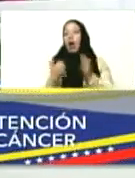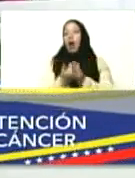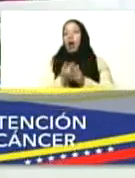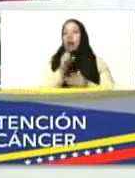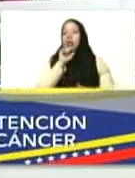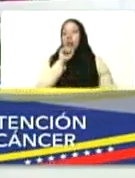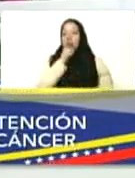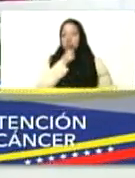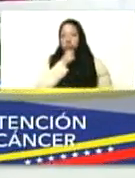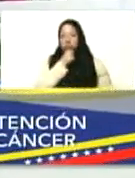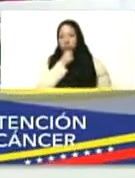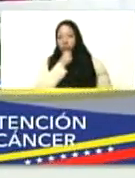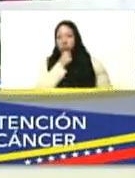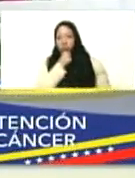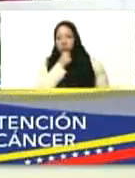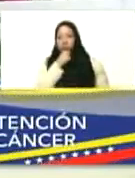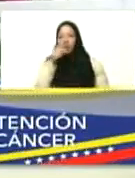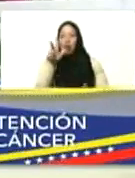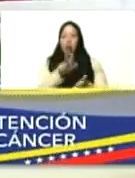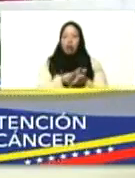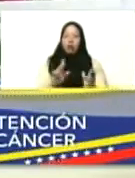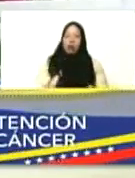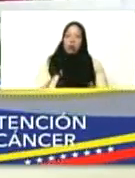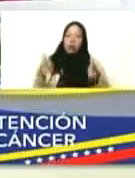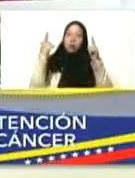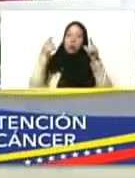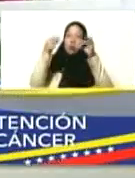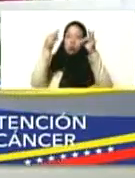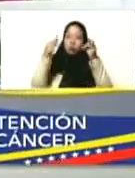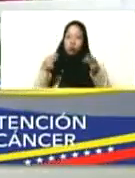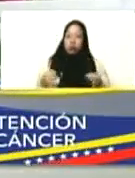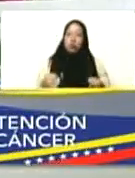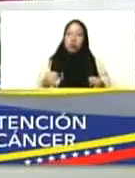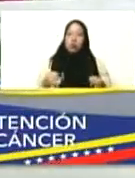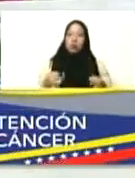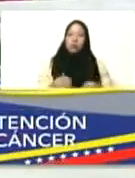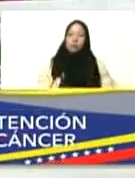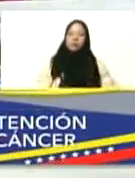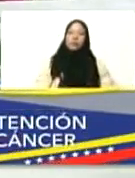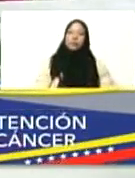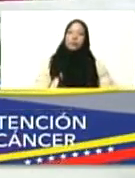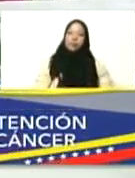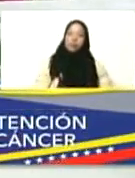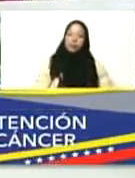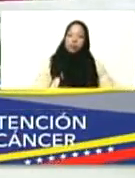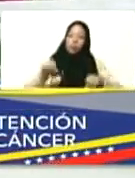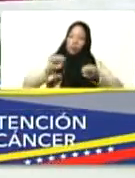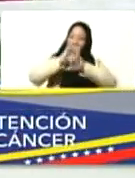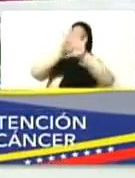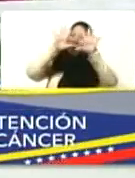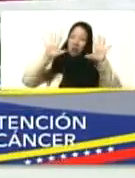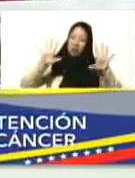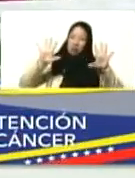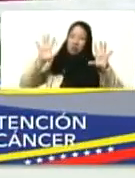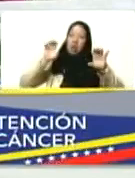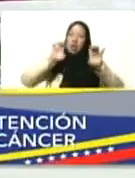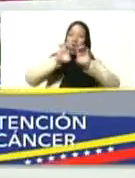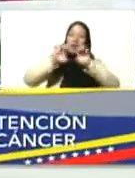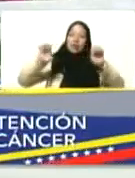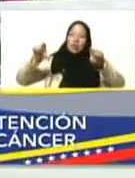inmediata. Aprobado. Una campaña sólida, contundente, ejemplarizante,